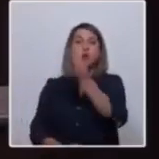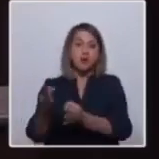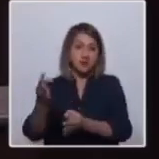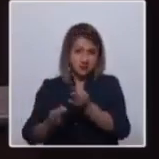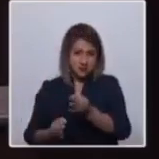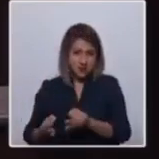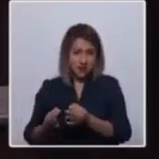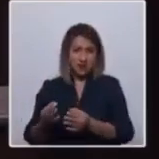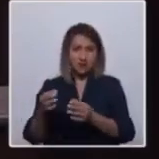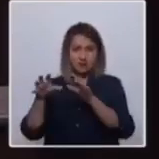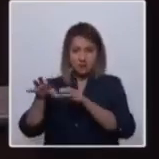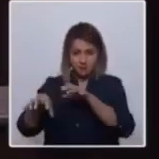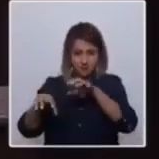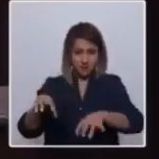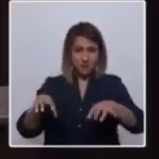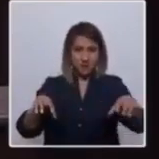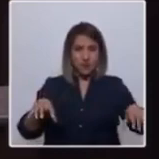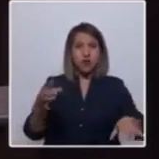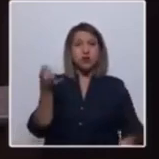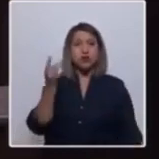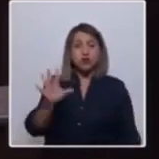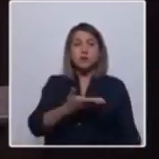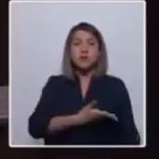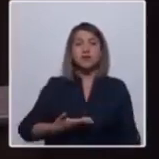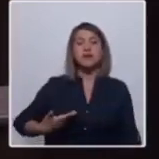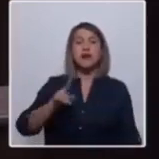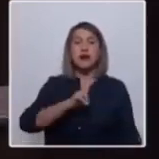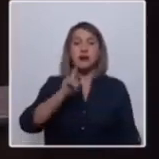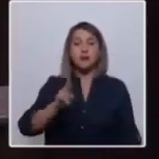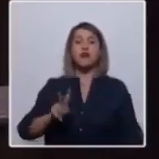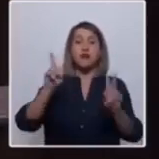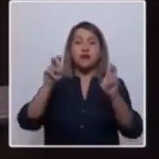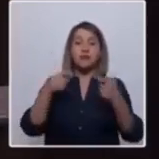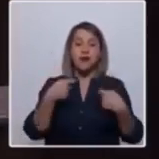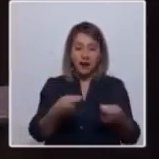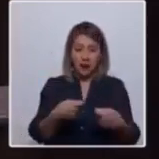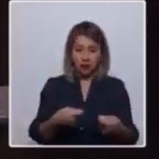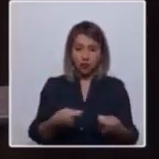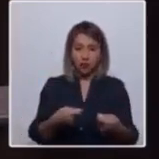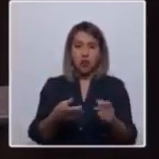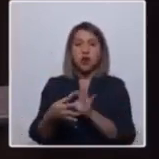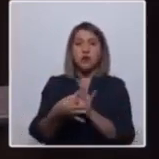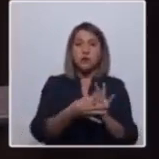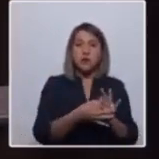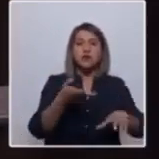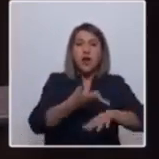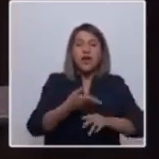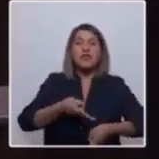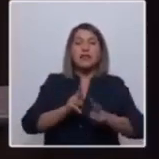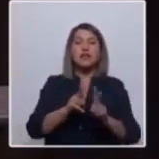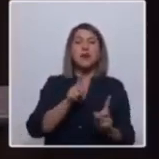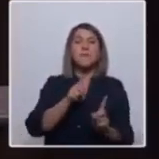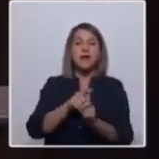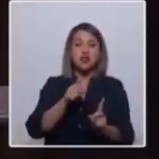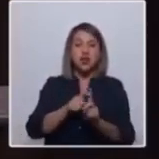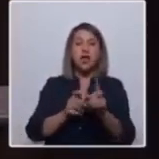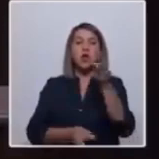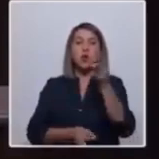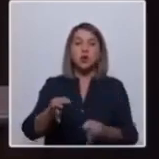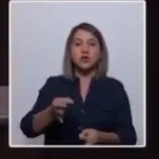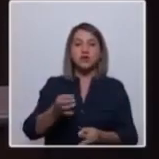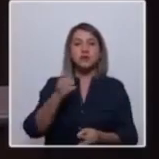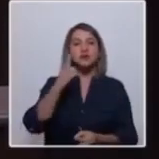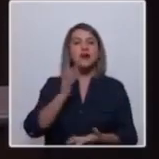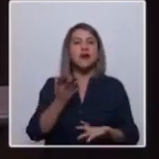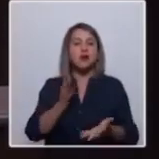Por eso existe la iniciativa exclusiva del presidente de la República en materia de gastos. Y por eso existen los derechos personales y la justicia para